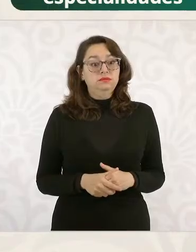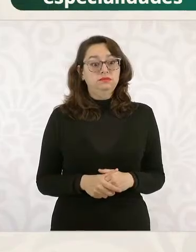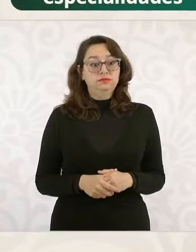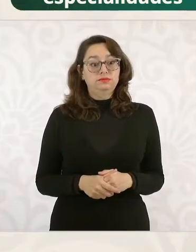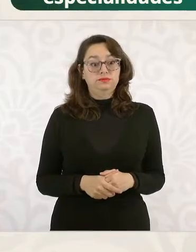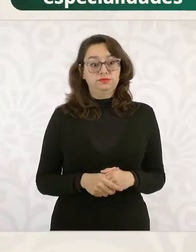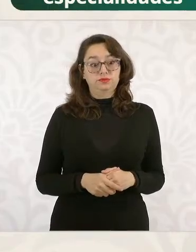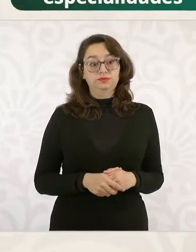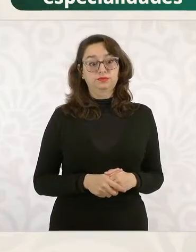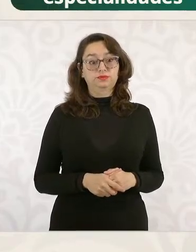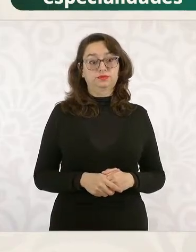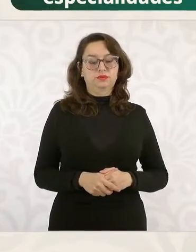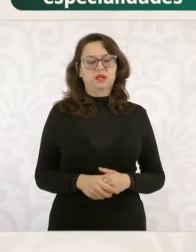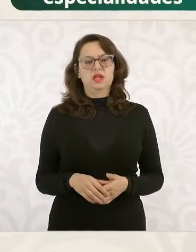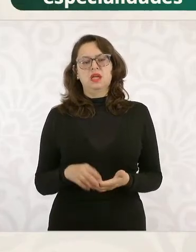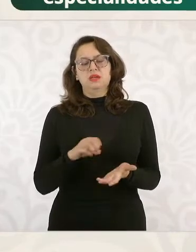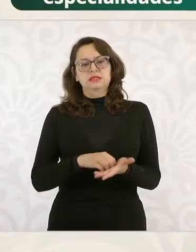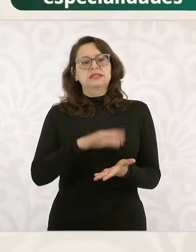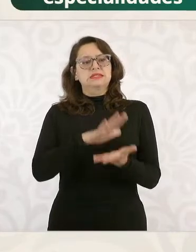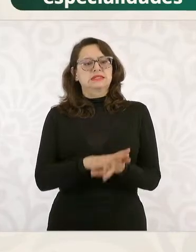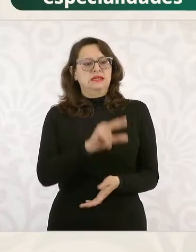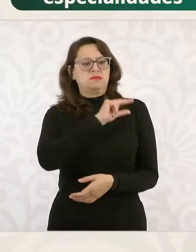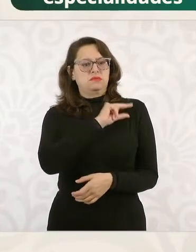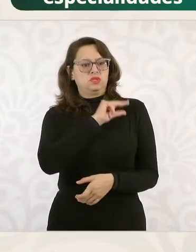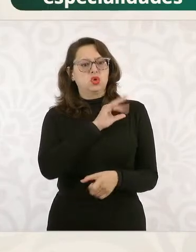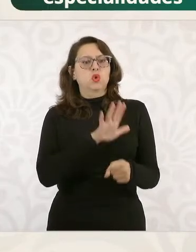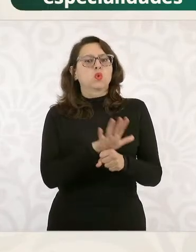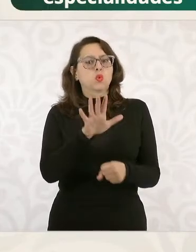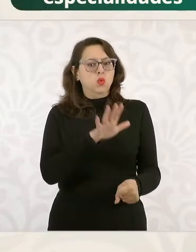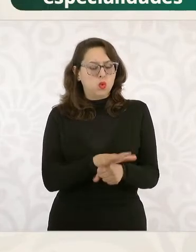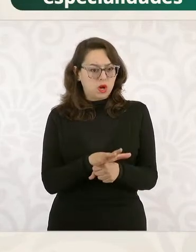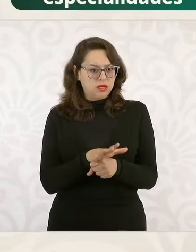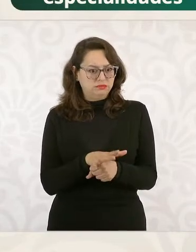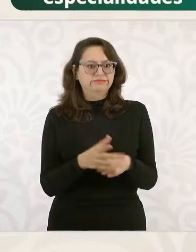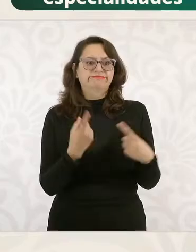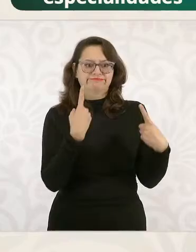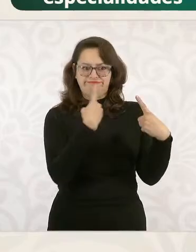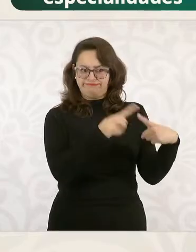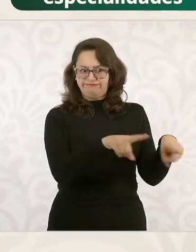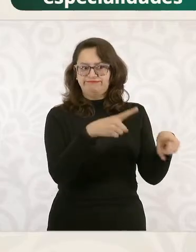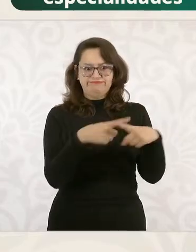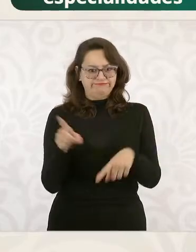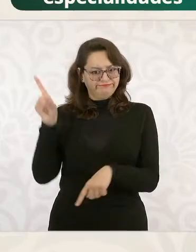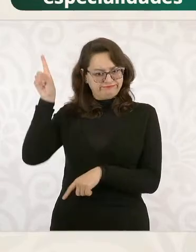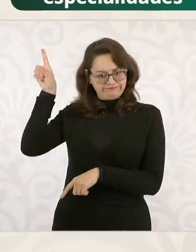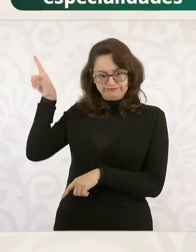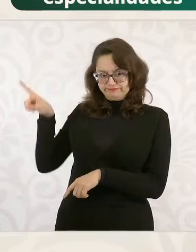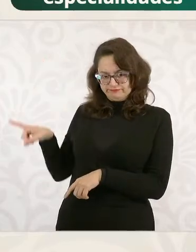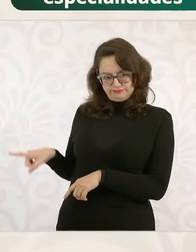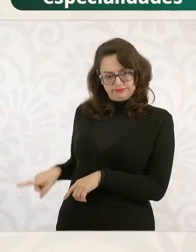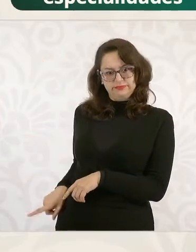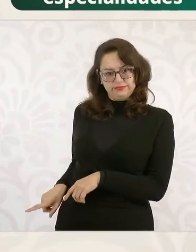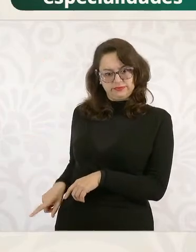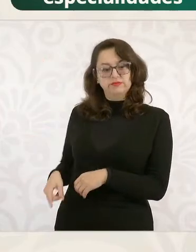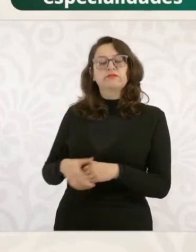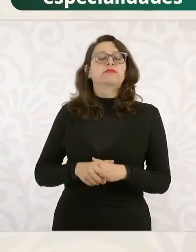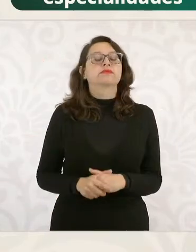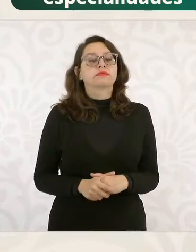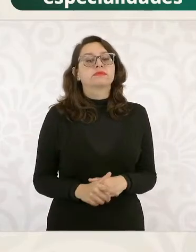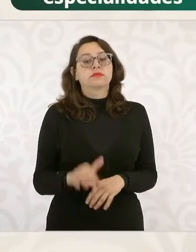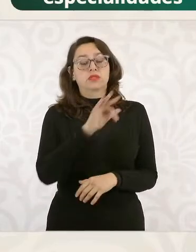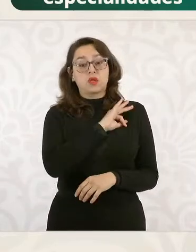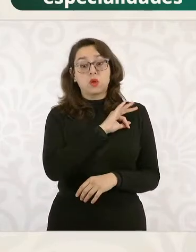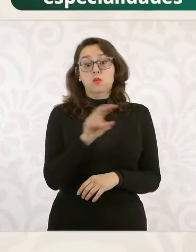tipos de consultas de especialidad estamos hablando: medicina interna, traumatología, cirugía general. Y en esto también podemos ver respecto